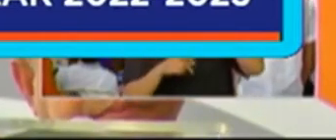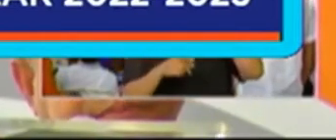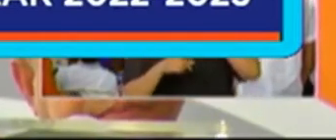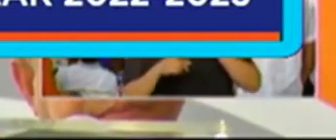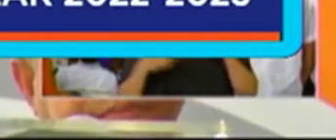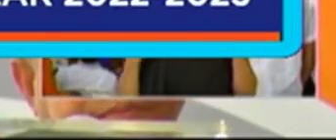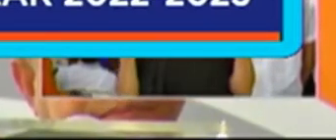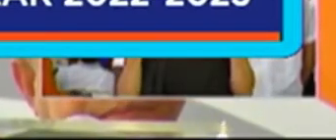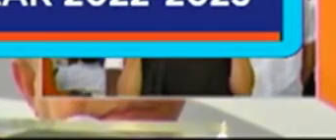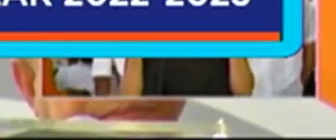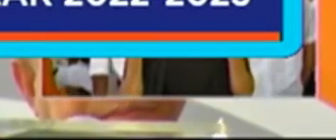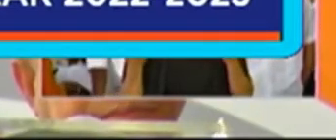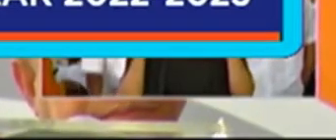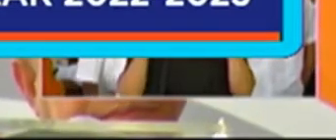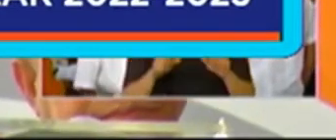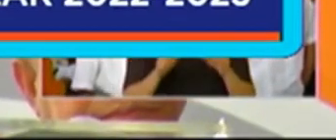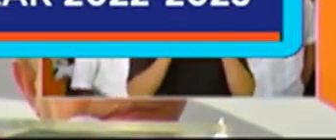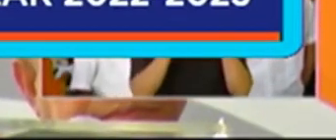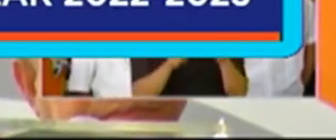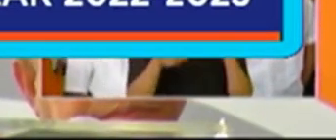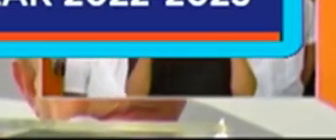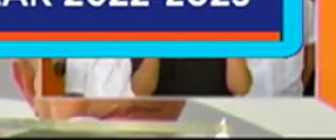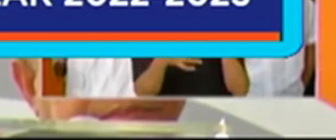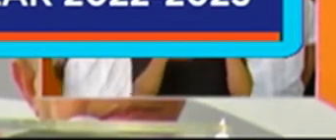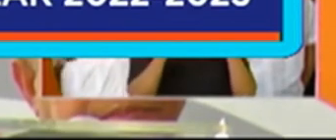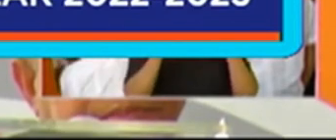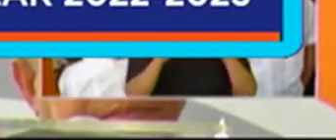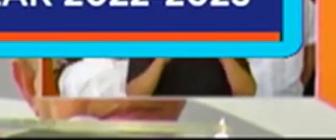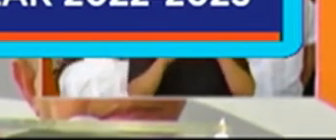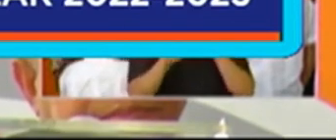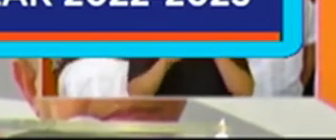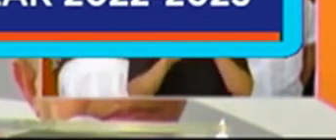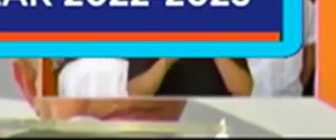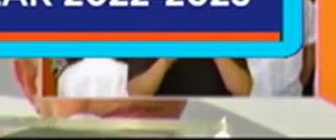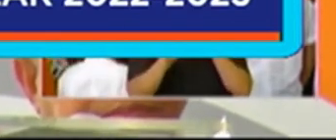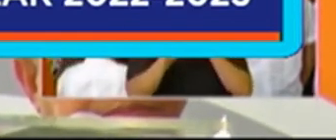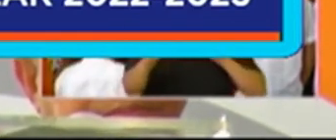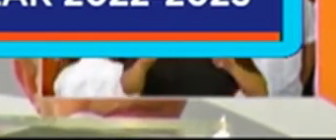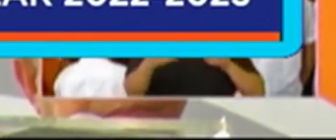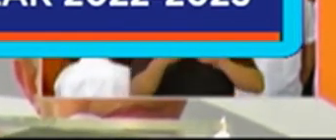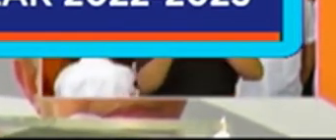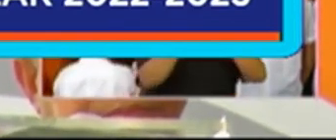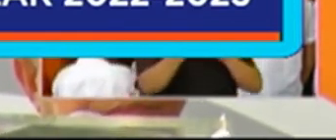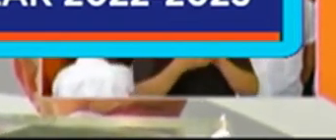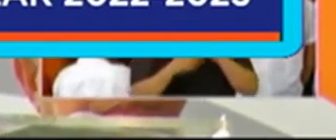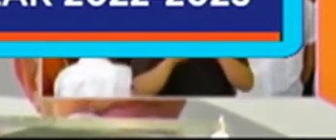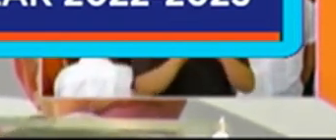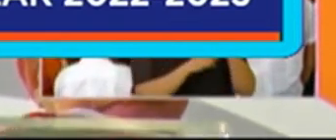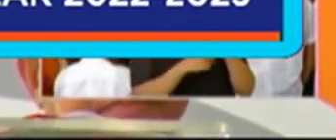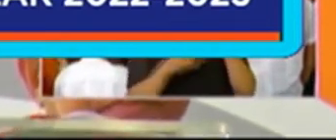y adolescentes pudieran continuar sus estudios a través de la educación a distancia. Se usaron para ello diversos medios,